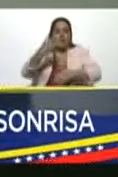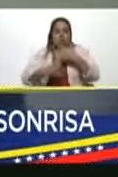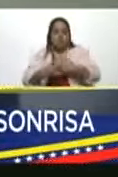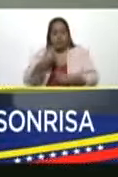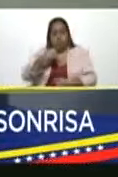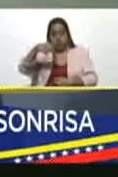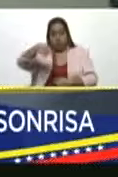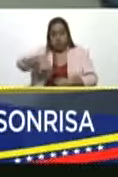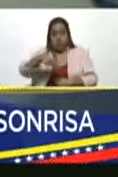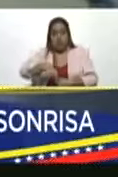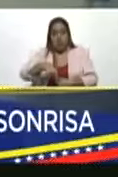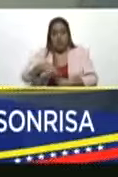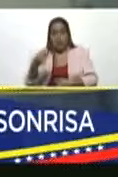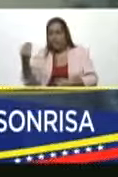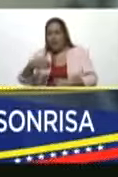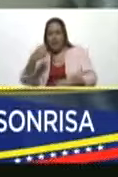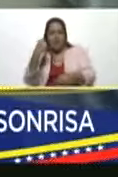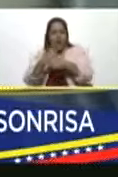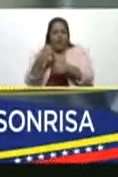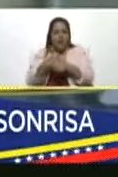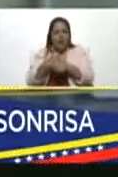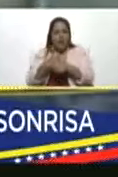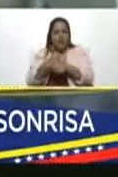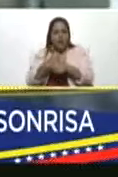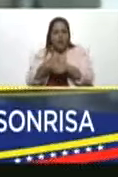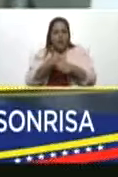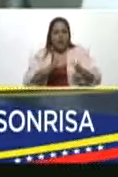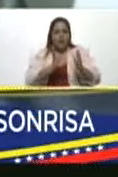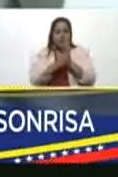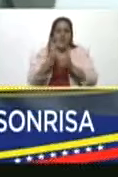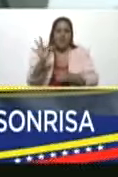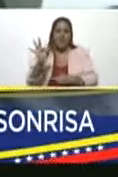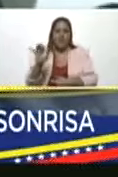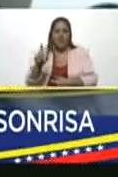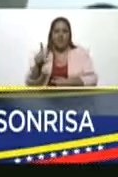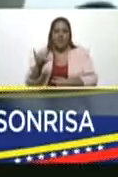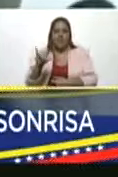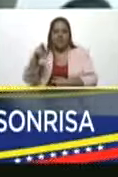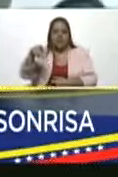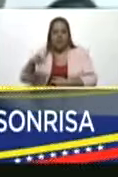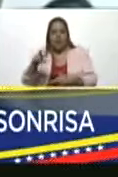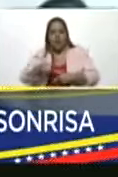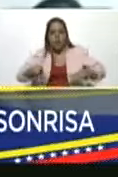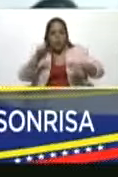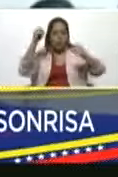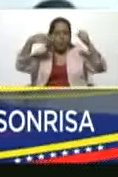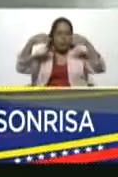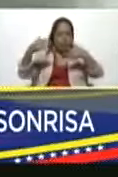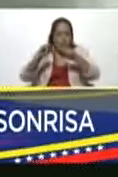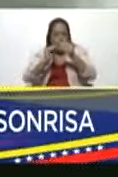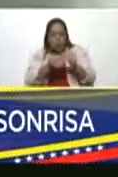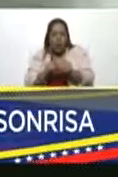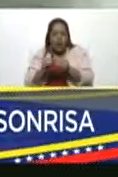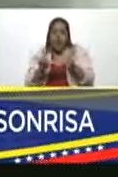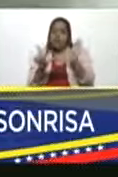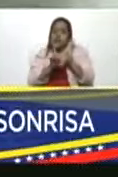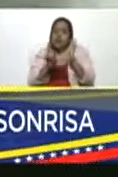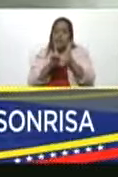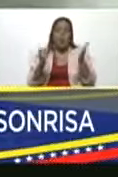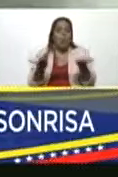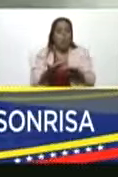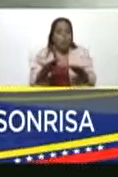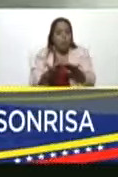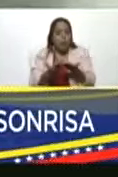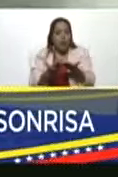tenemos muchas más obras, como estamos allá en San Felipe, en agua, en electrificación, en iluminación, en liceos,